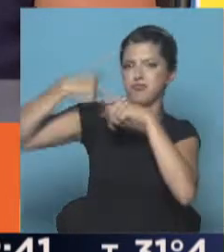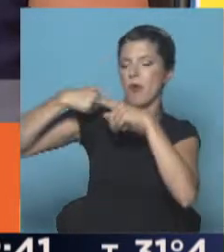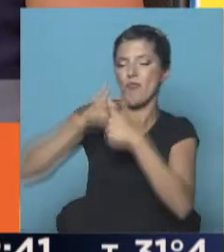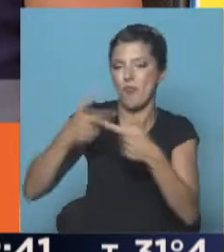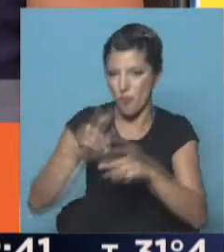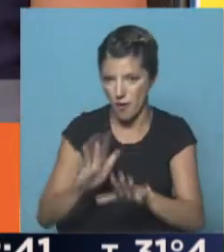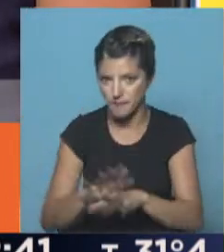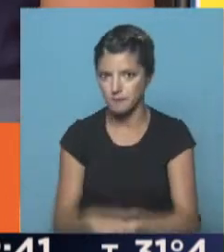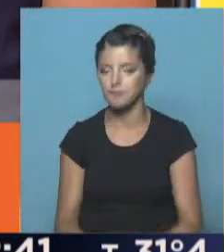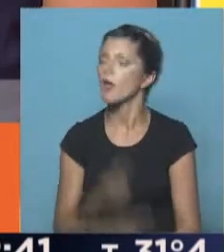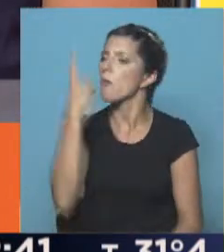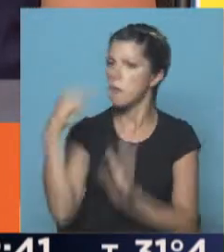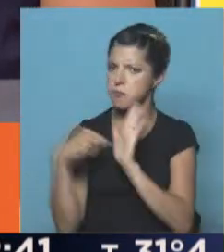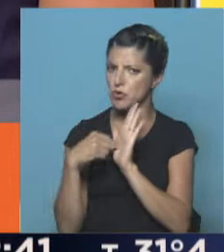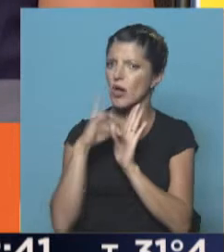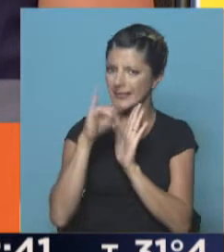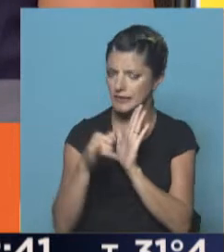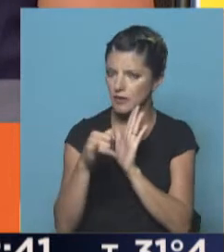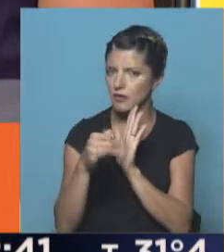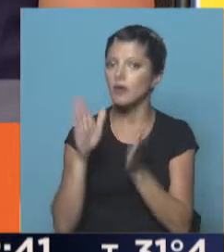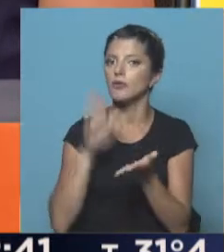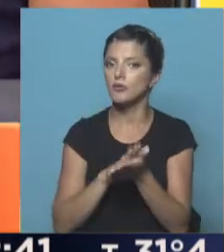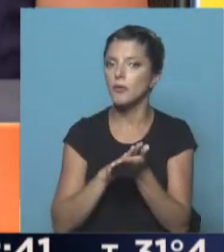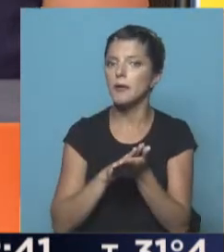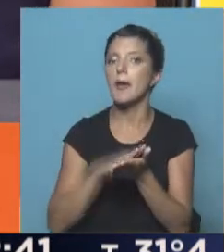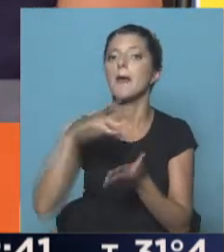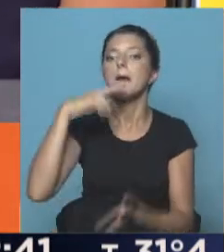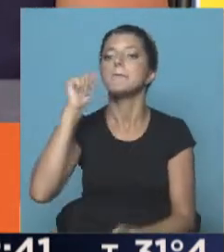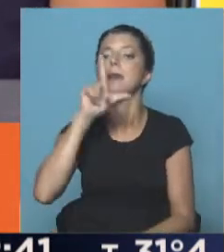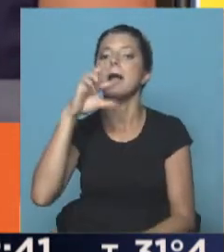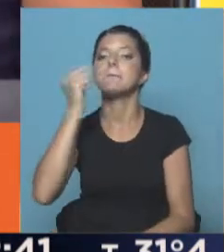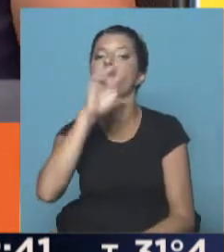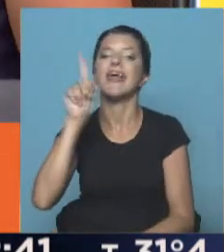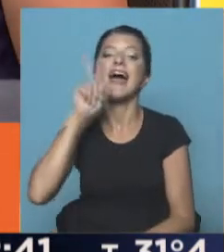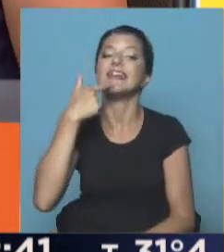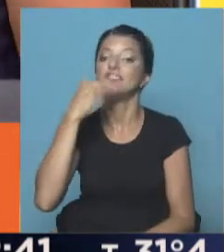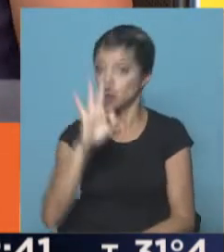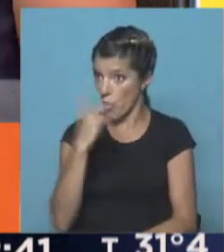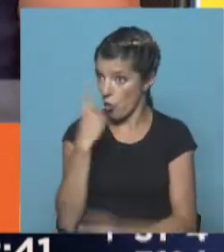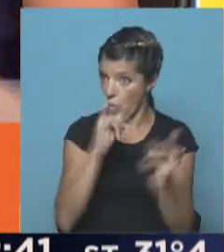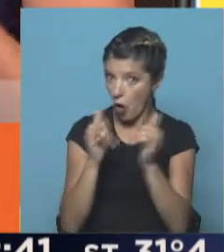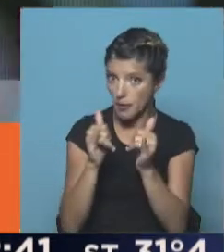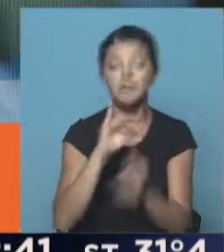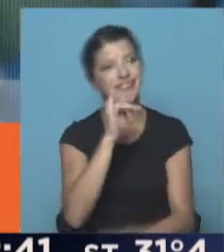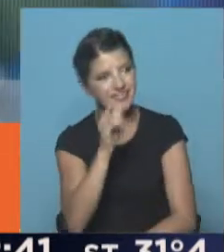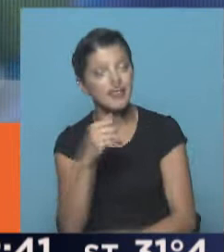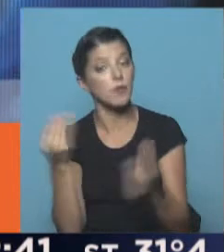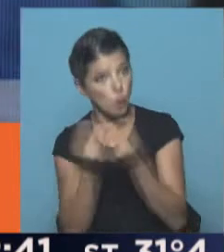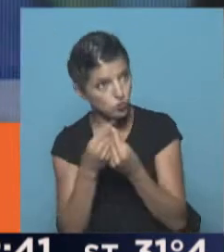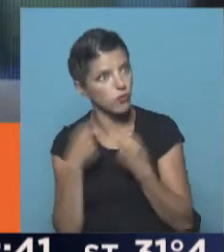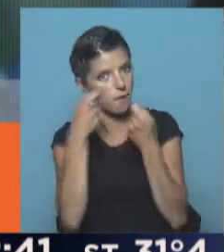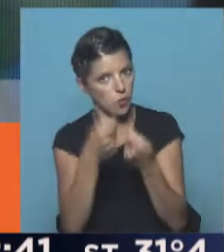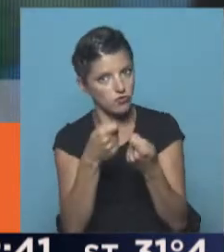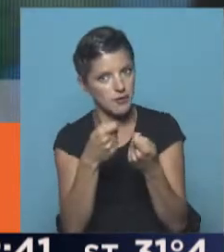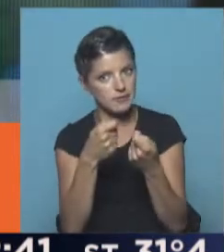si a ti que se dio en estas últimas elecciones es el alcalde de valparaíso que es un muchacho muy y es una esperanza pero sin embargo en chile había mucha apuesta